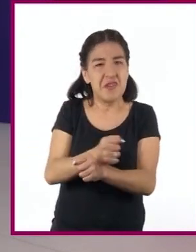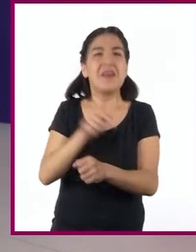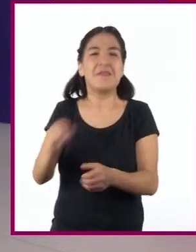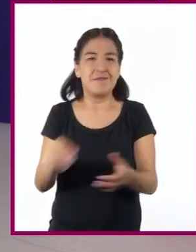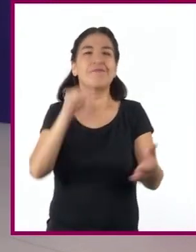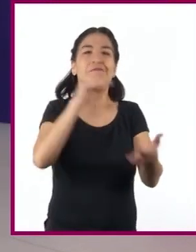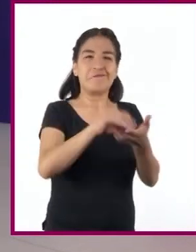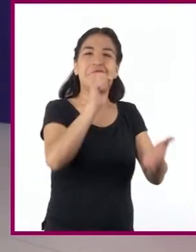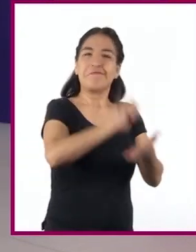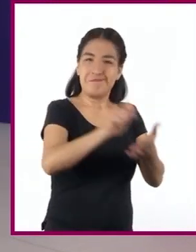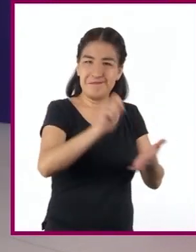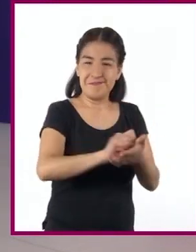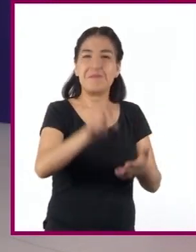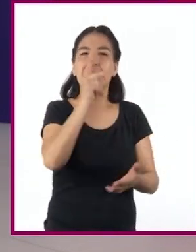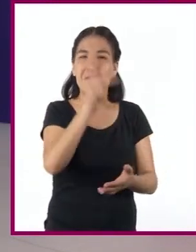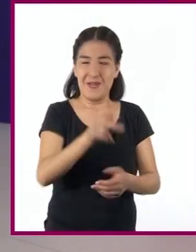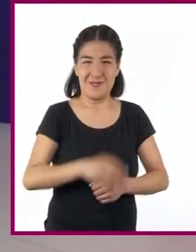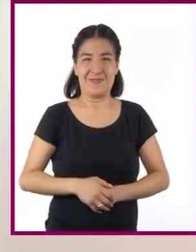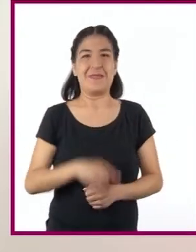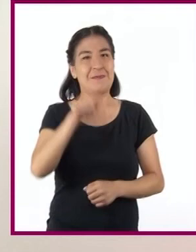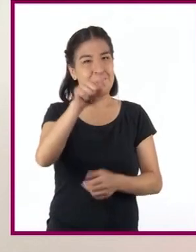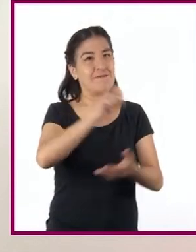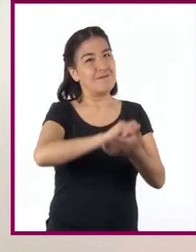su significado. ¡Apúntenle!